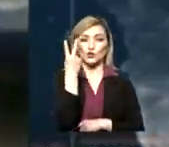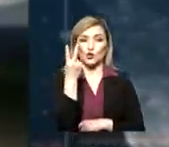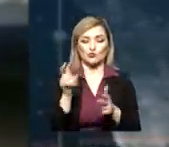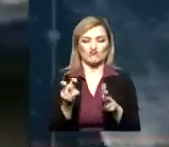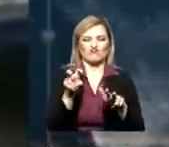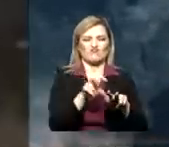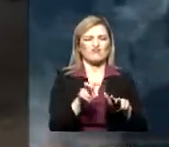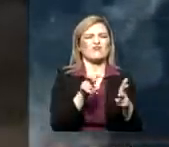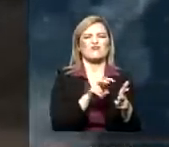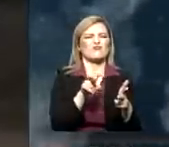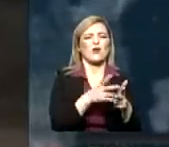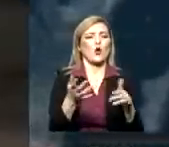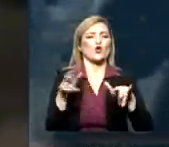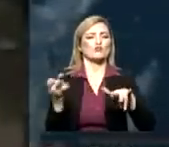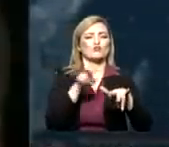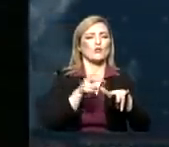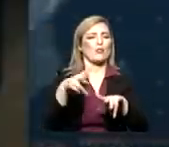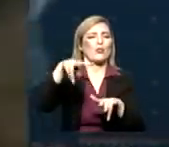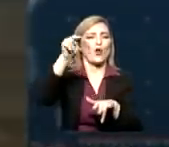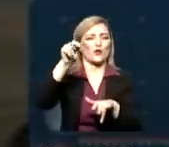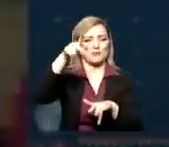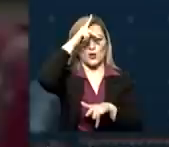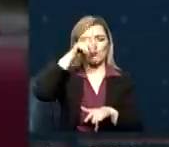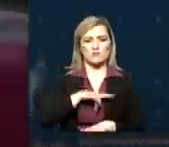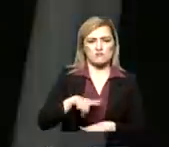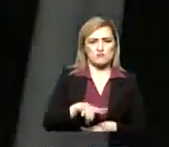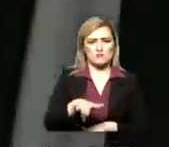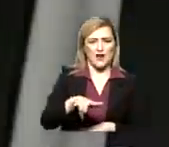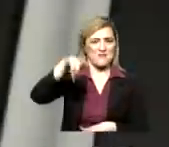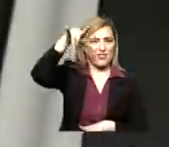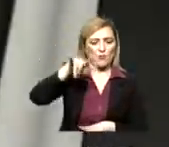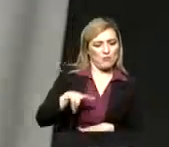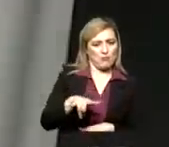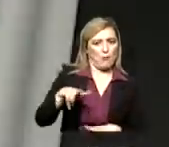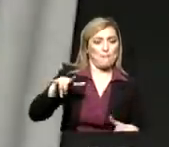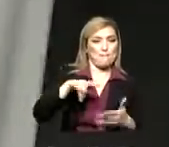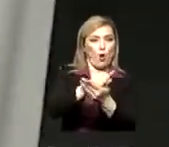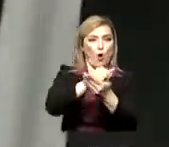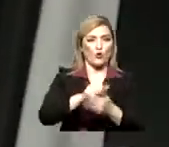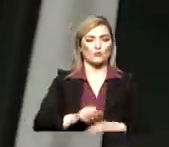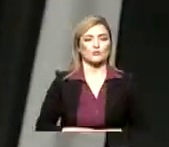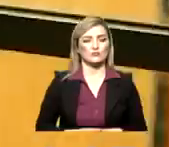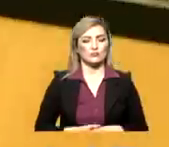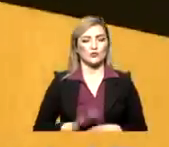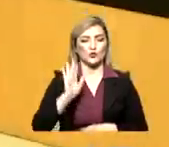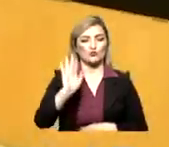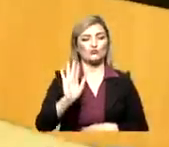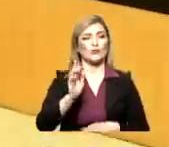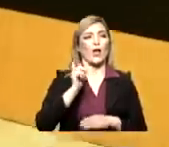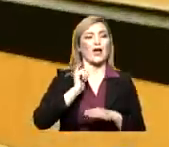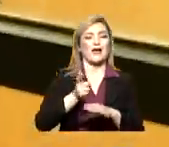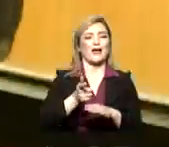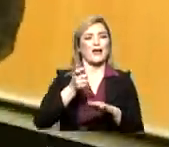Adum, que se estrelló en el norte de ese país en un fallido intento de fuga. La defensa de Mieles, a quien la fiscalía ya le abrió una